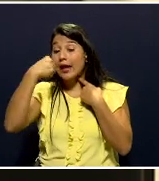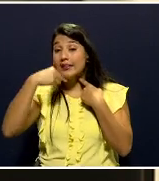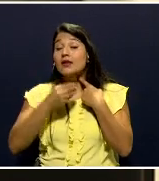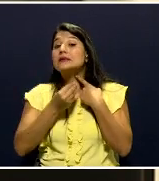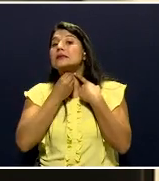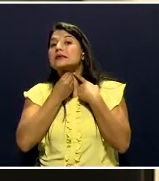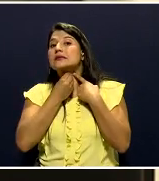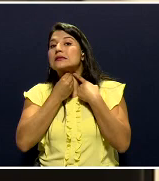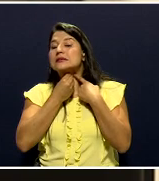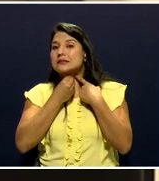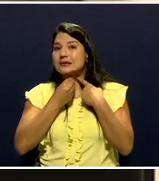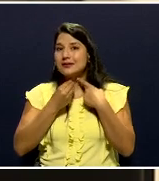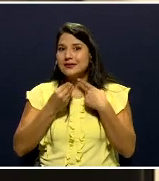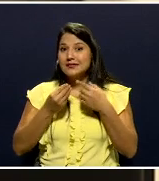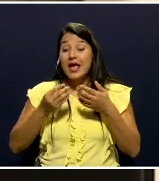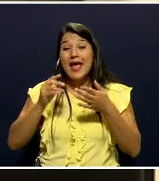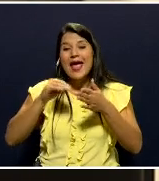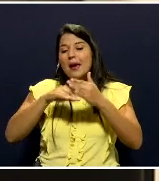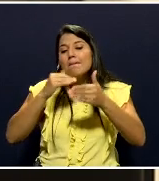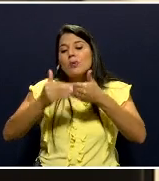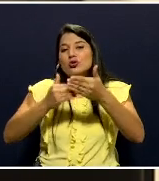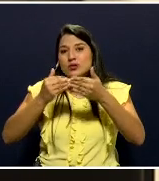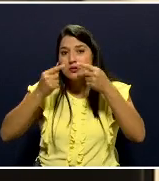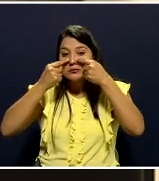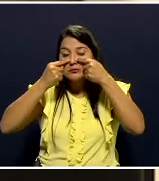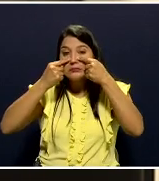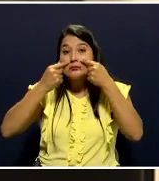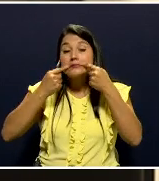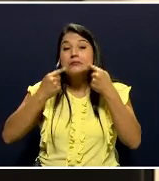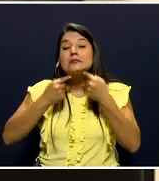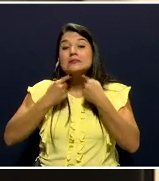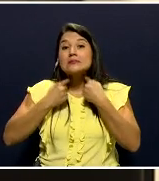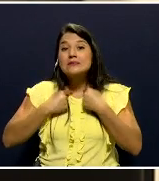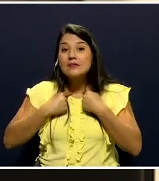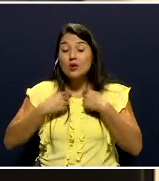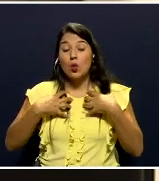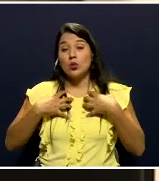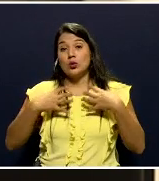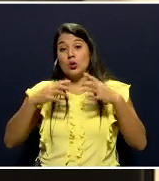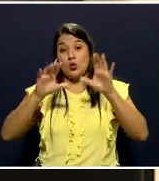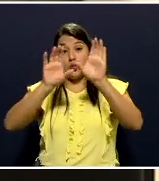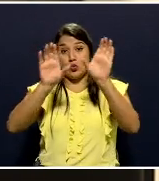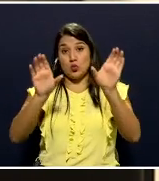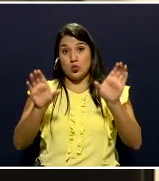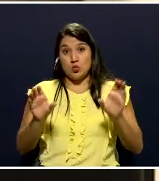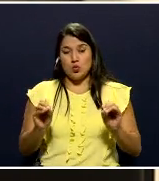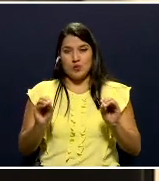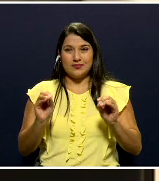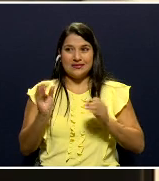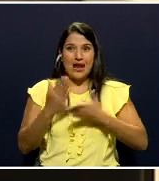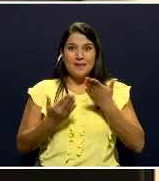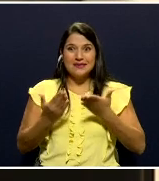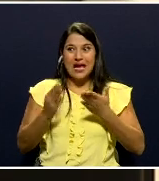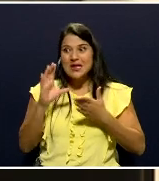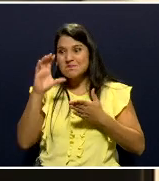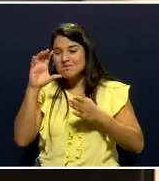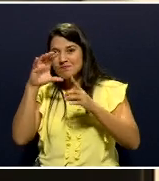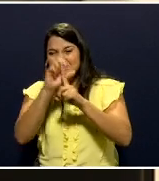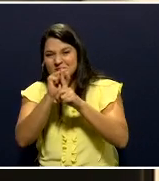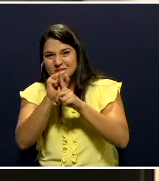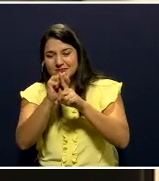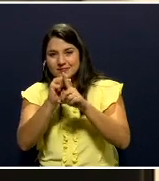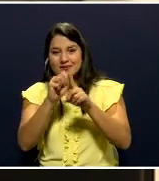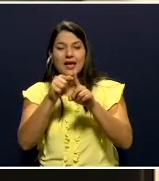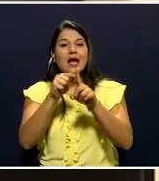el receptor no se encuentra en células, por ejemplo, de la tráquea o de los bronquios o del parénquima pulmonar en los pulmones. Entonces el